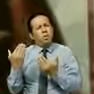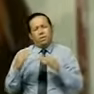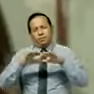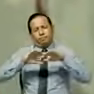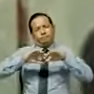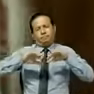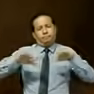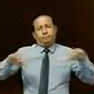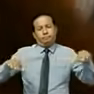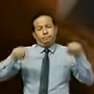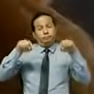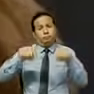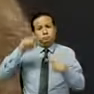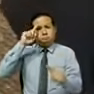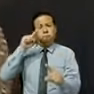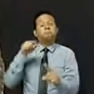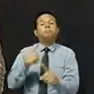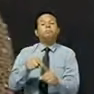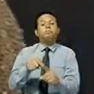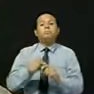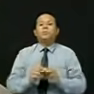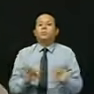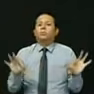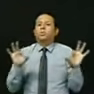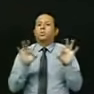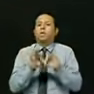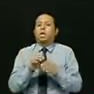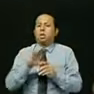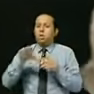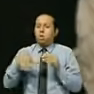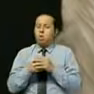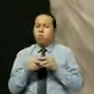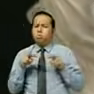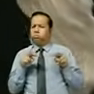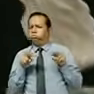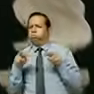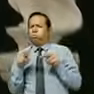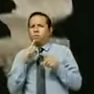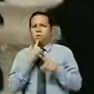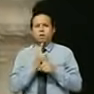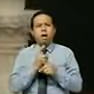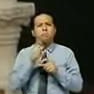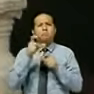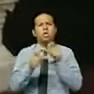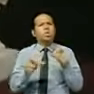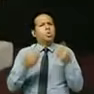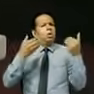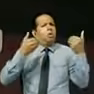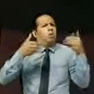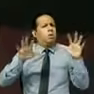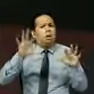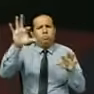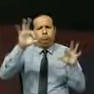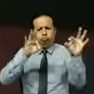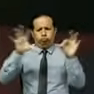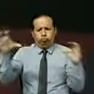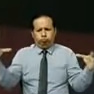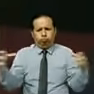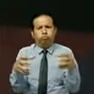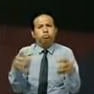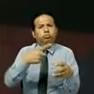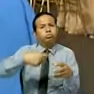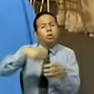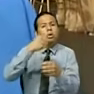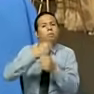Lo que quieren expresar aquí es que si juntamos el criterio válido de muchos, el país podría estar en otro nivel. Hacer opinión, tú